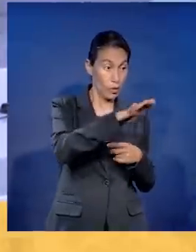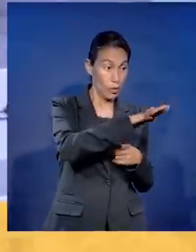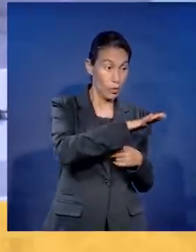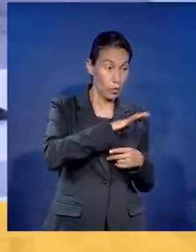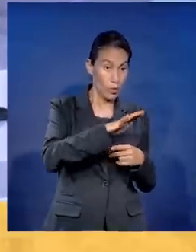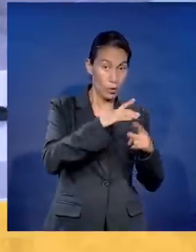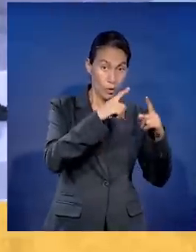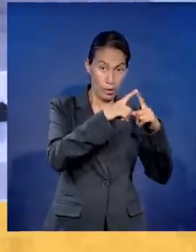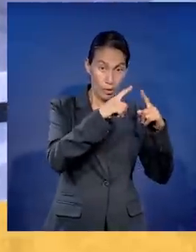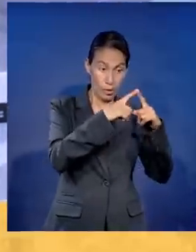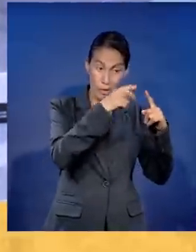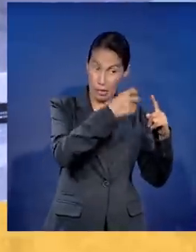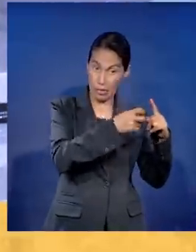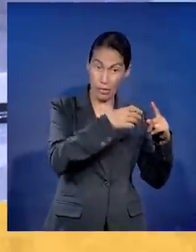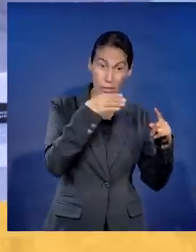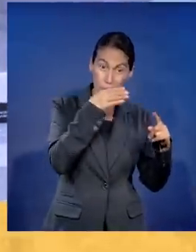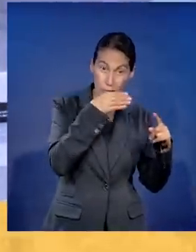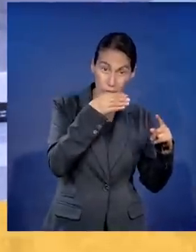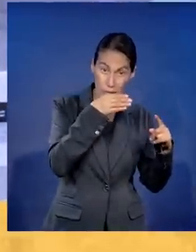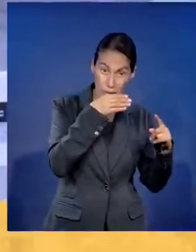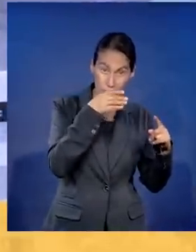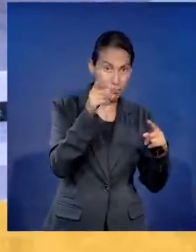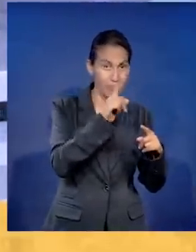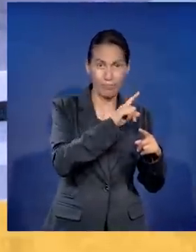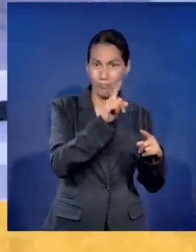está en un templo es cristiano